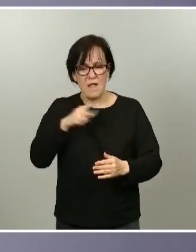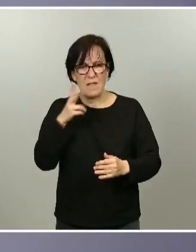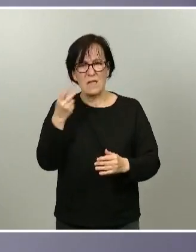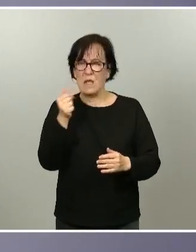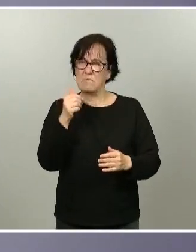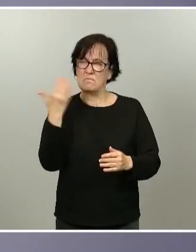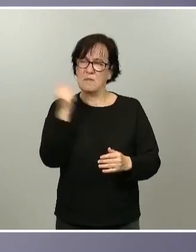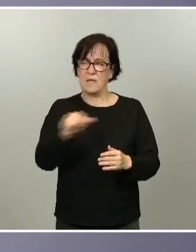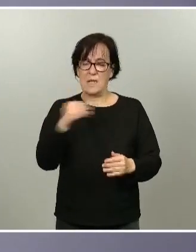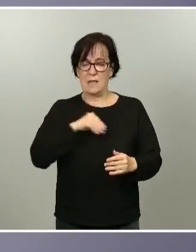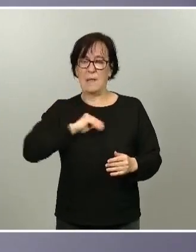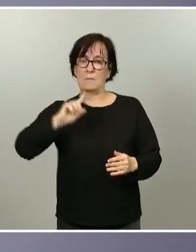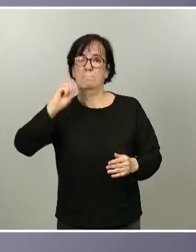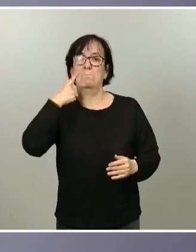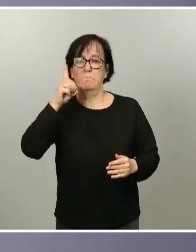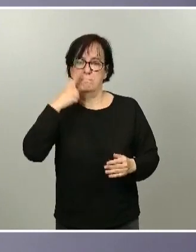España se han identificado